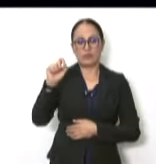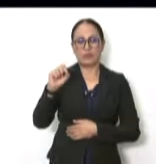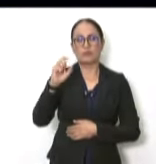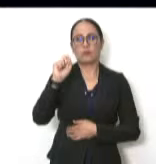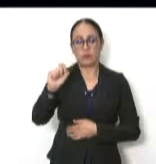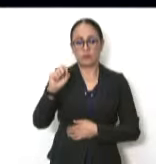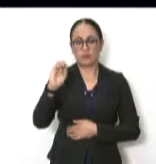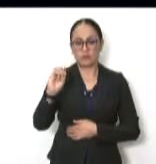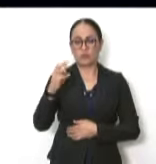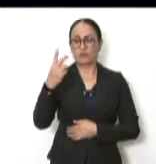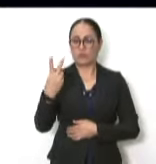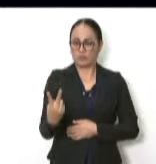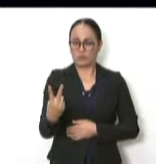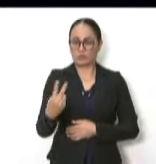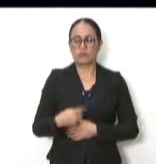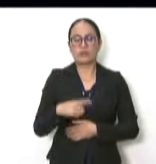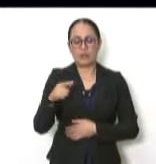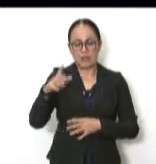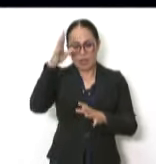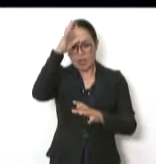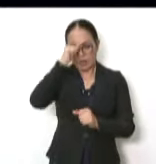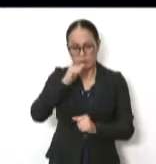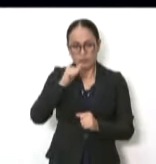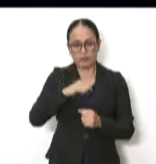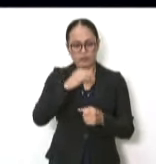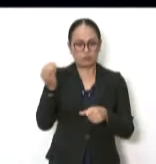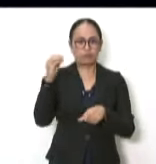ACT-PV-30-04-20.02, incluyendo los acuerdos